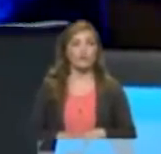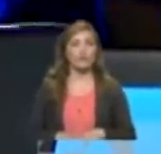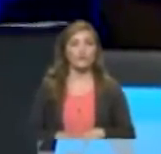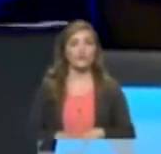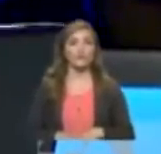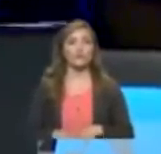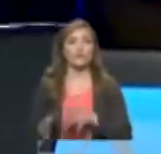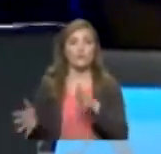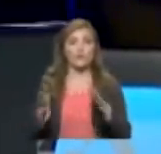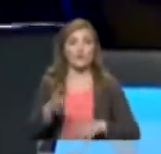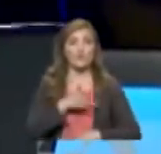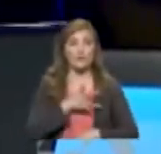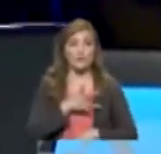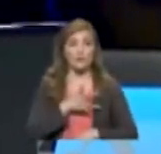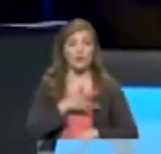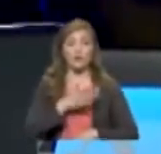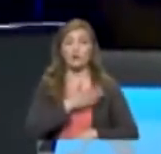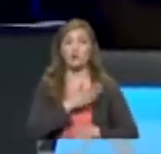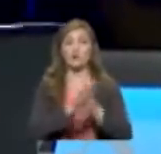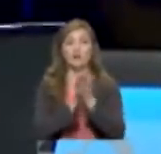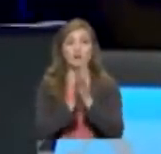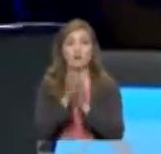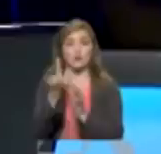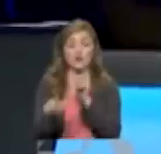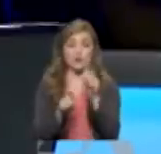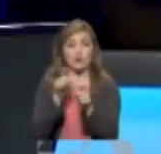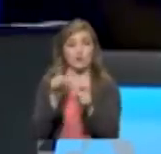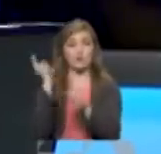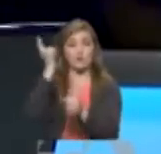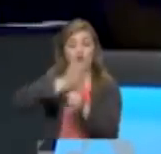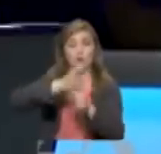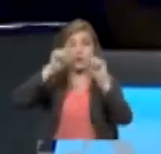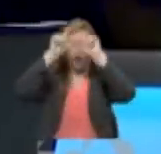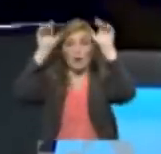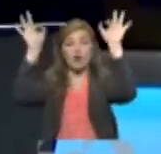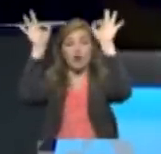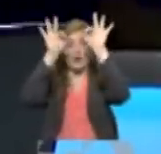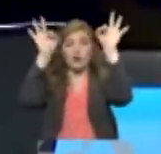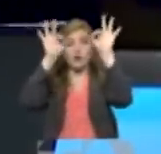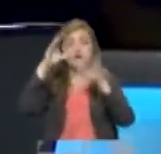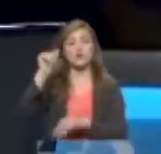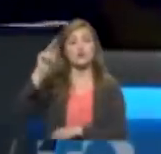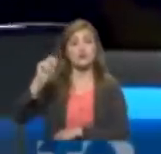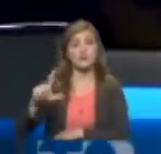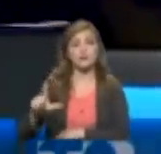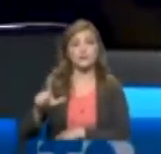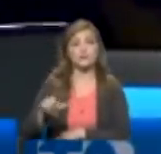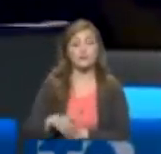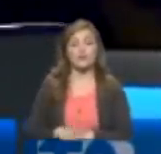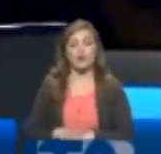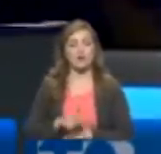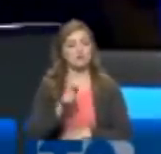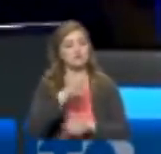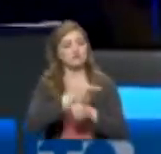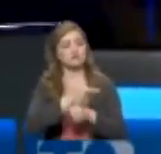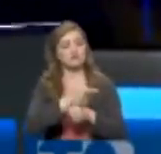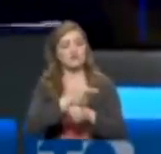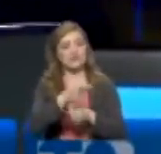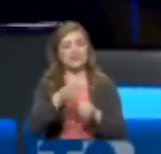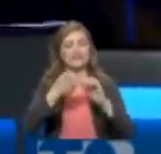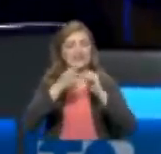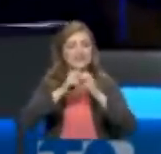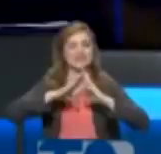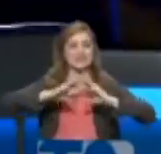hay desconfianza entre los ciudadanos sobre la disposición de la corporación nacional de electricidad cnel de no cortar el servicio eléctrico mientras se